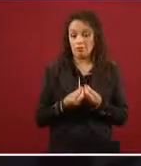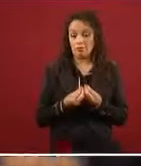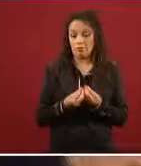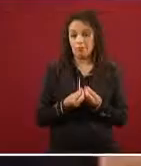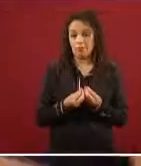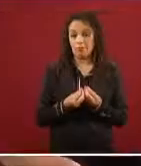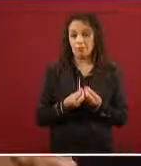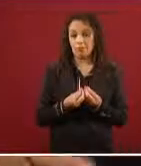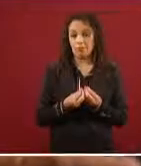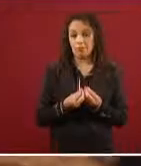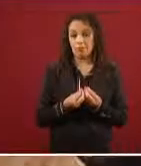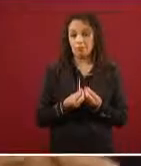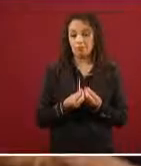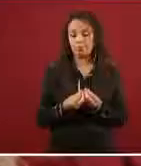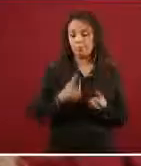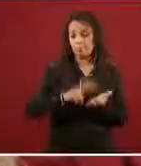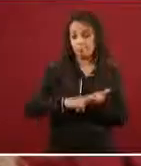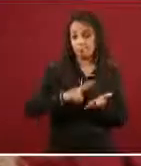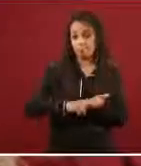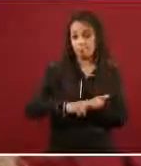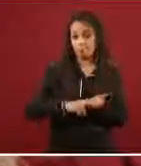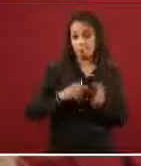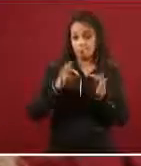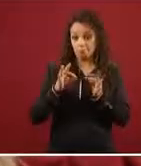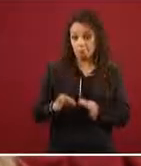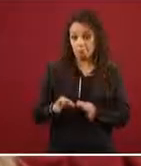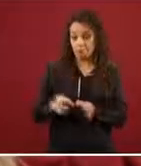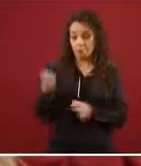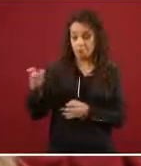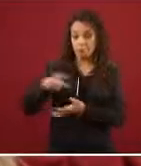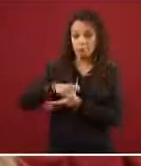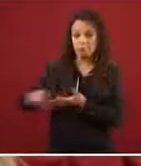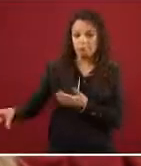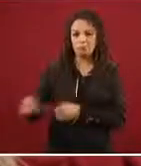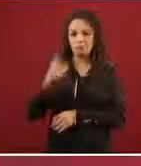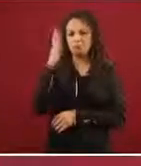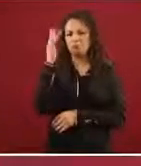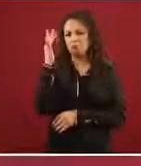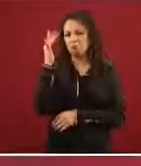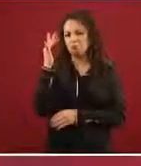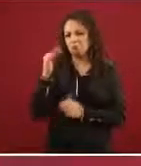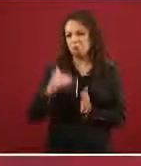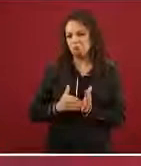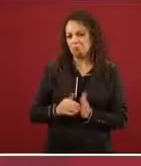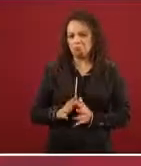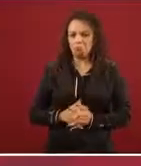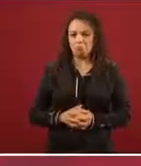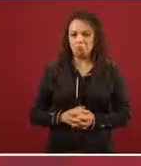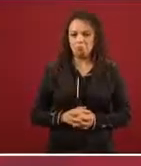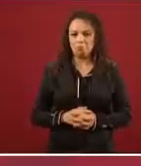y costaba cuando mucho lo que se compró 50.